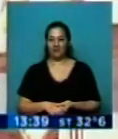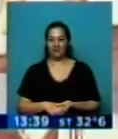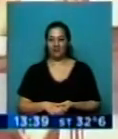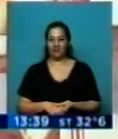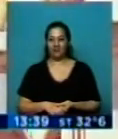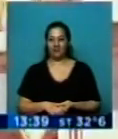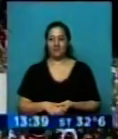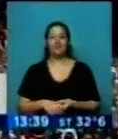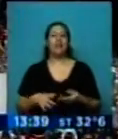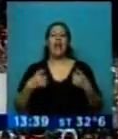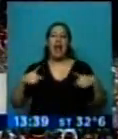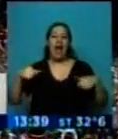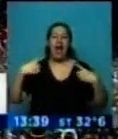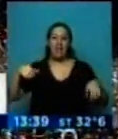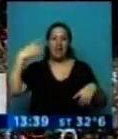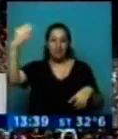¿Qué dice?